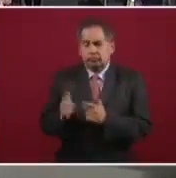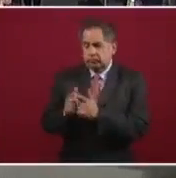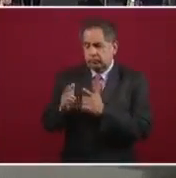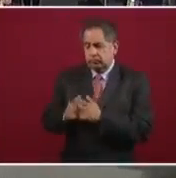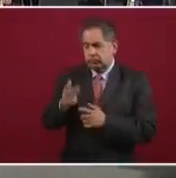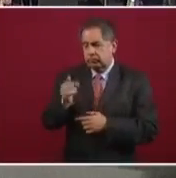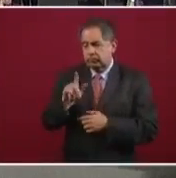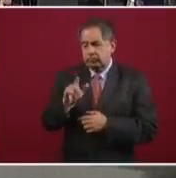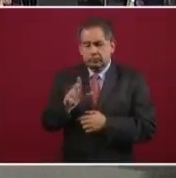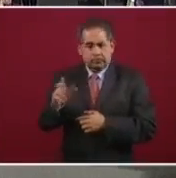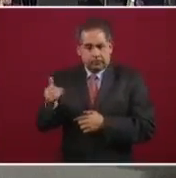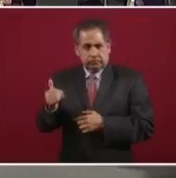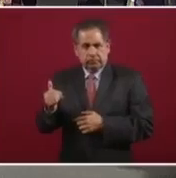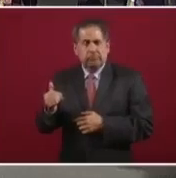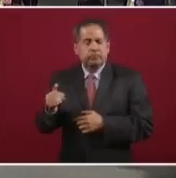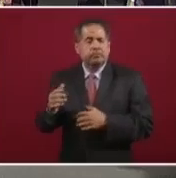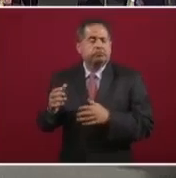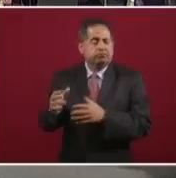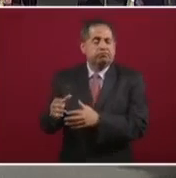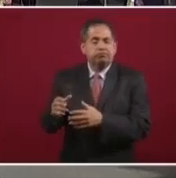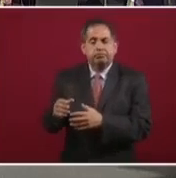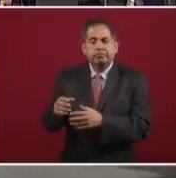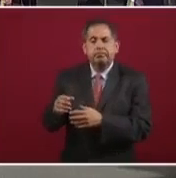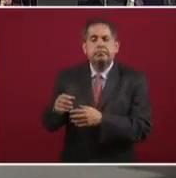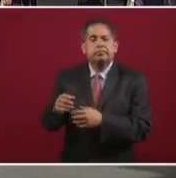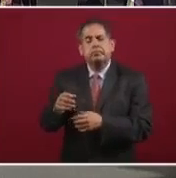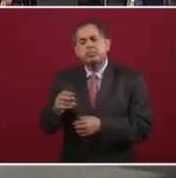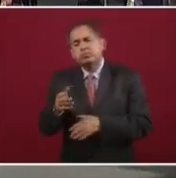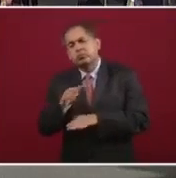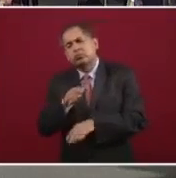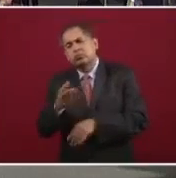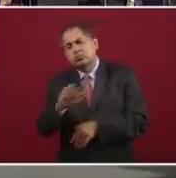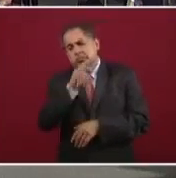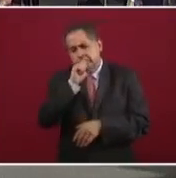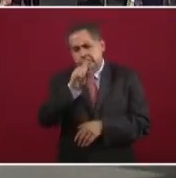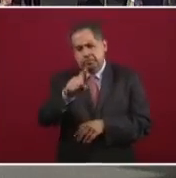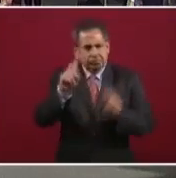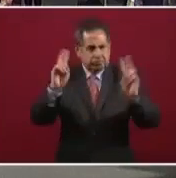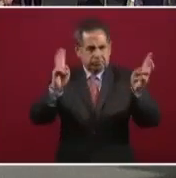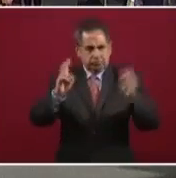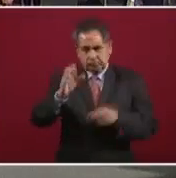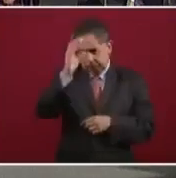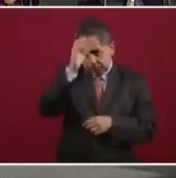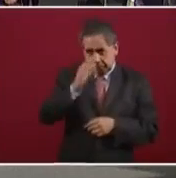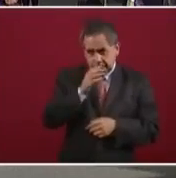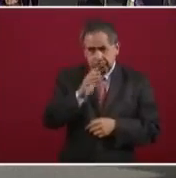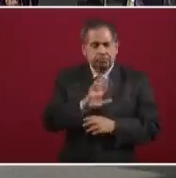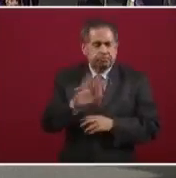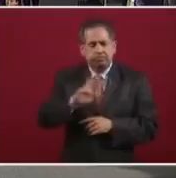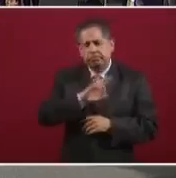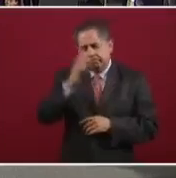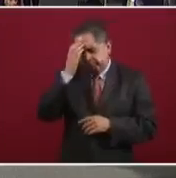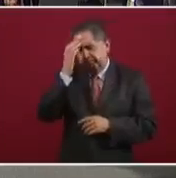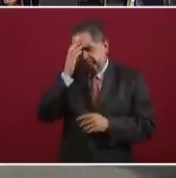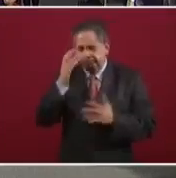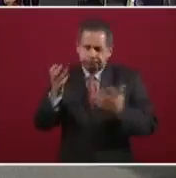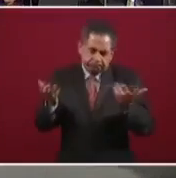Gil y El Imparcial, La Crónica y Frontera de Tijuana. Sobre el mismo tema de Culiacán, se reconoció que fue